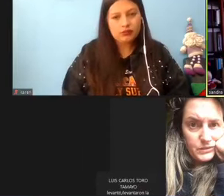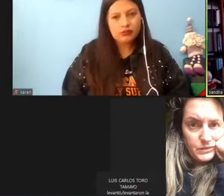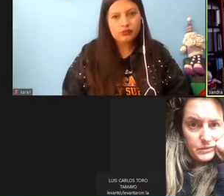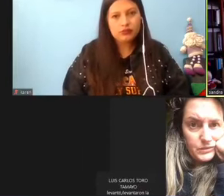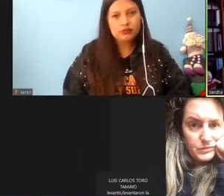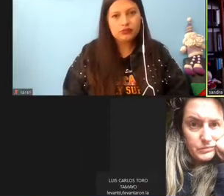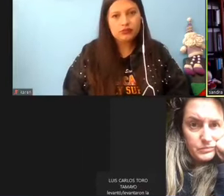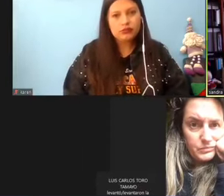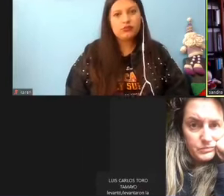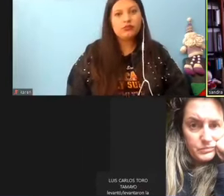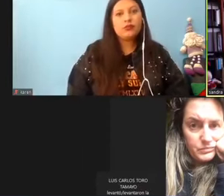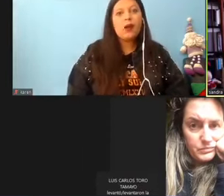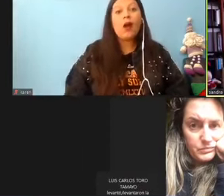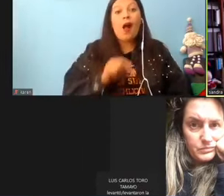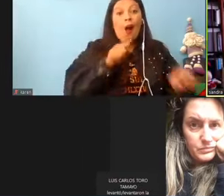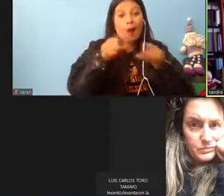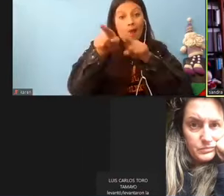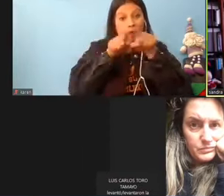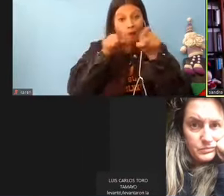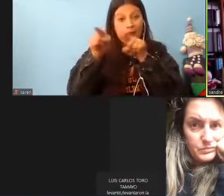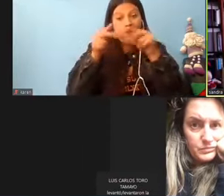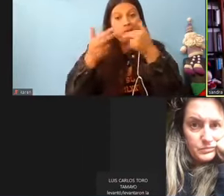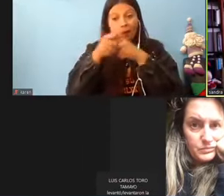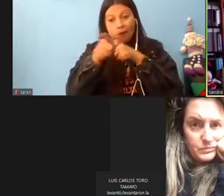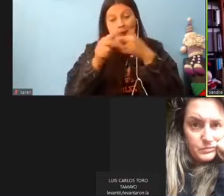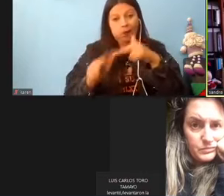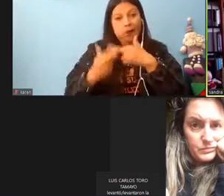Veo que varios están conectados, entonces.